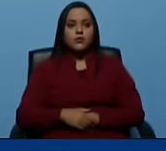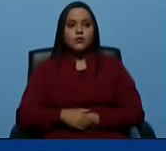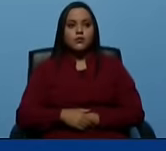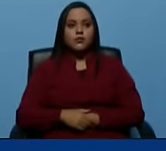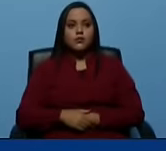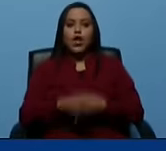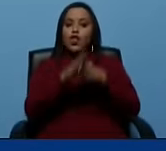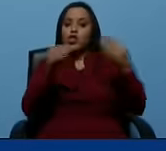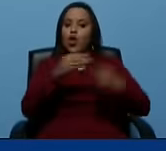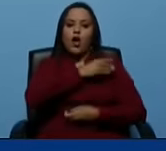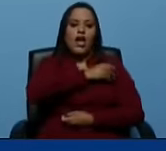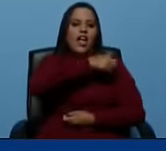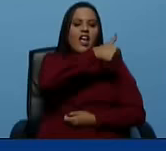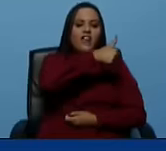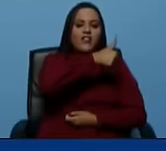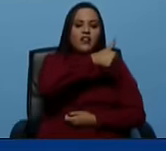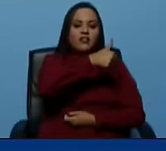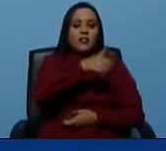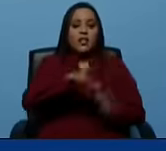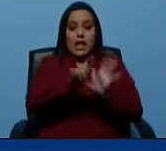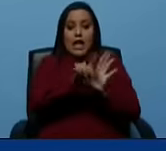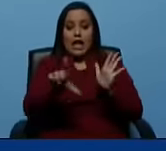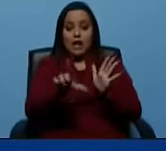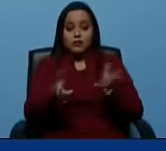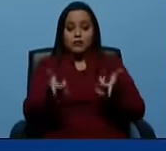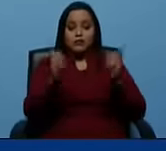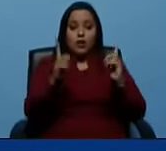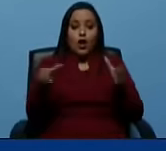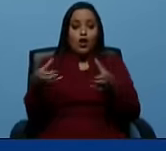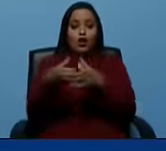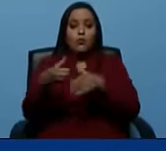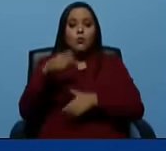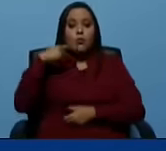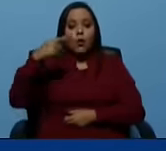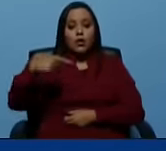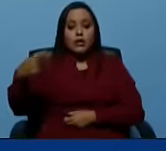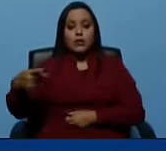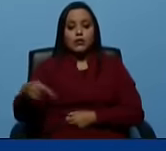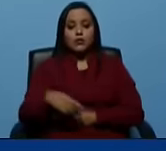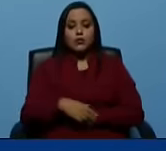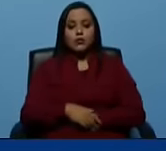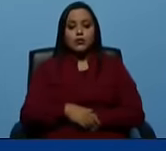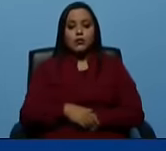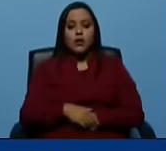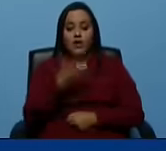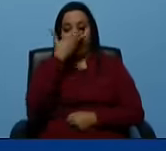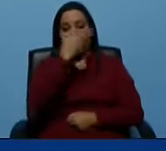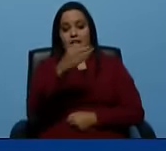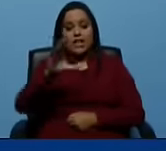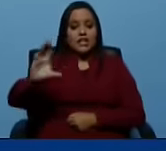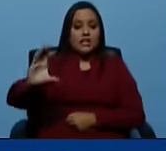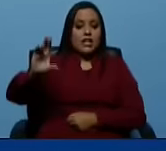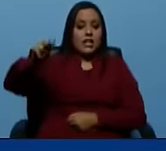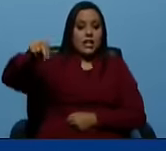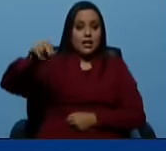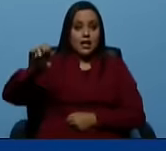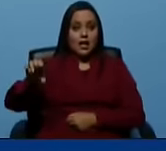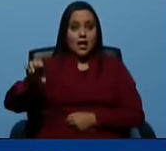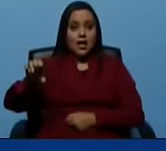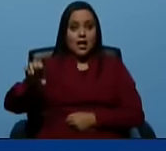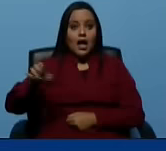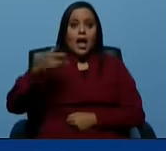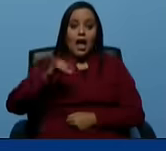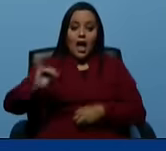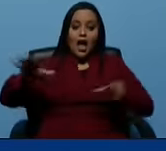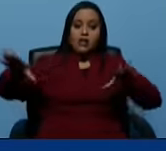Todos los jefes y representantes legales de los partidos políticos ante el Poder Electoral han